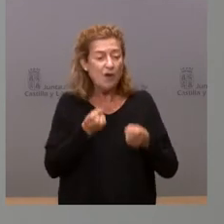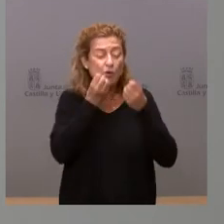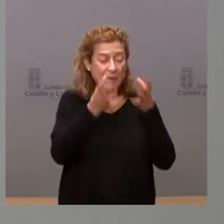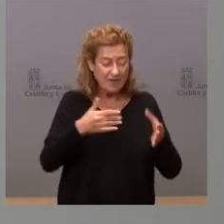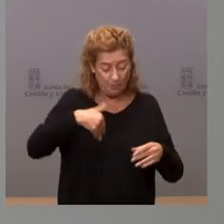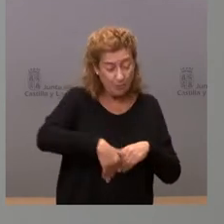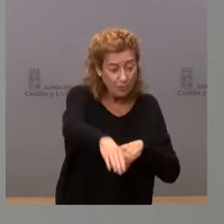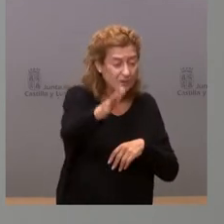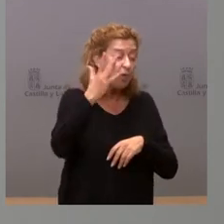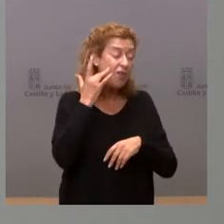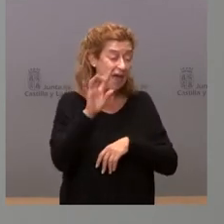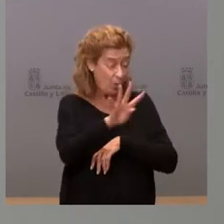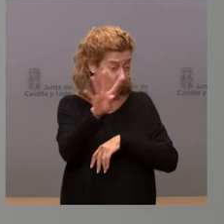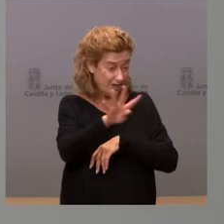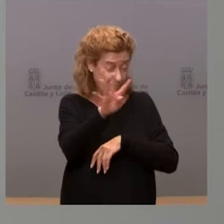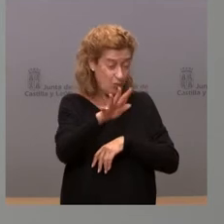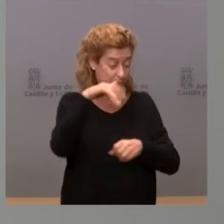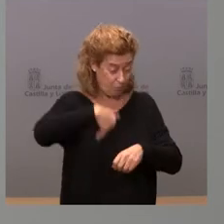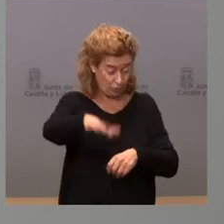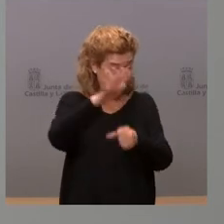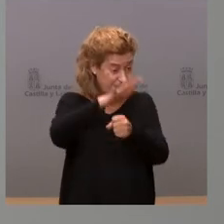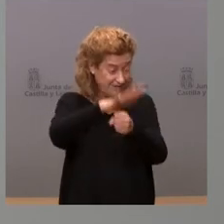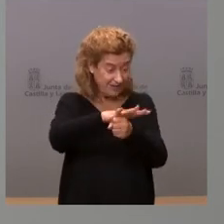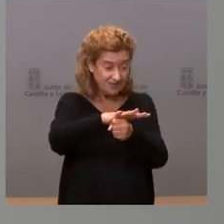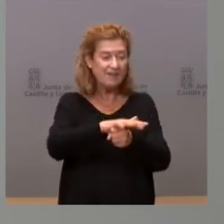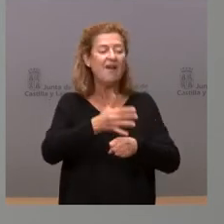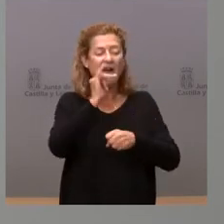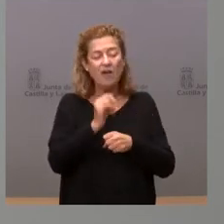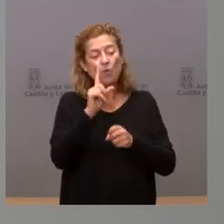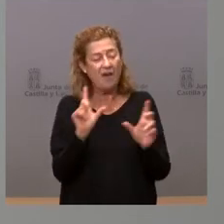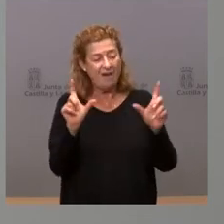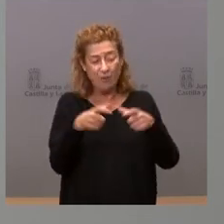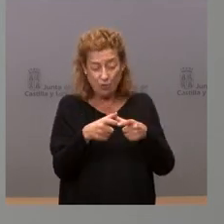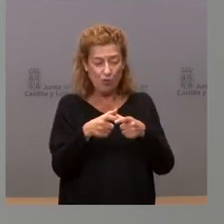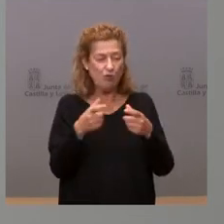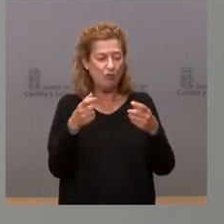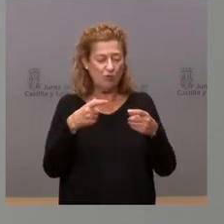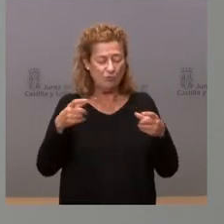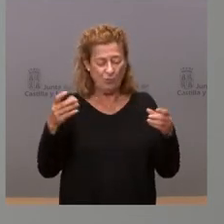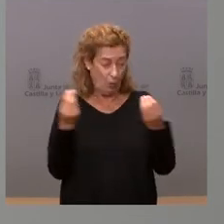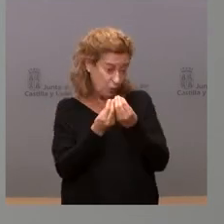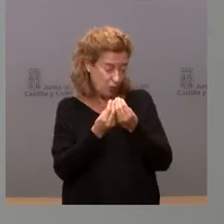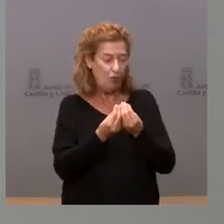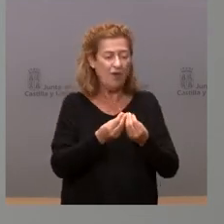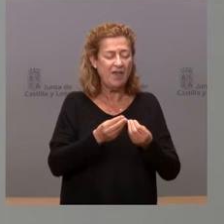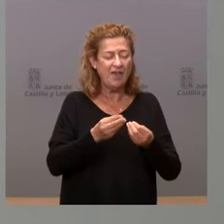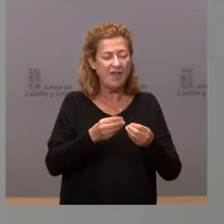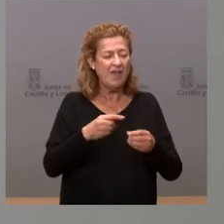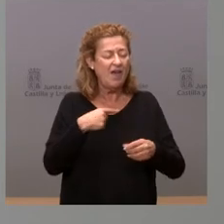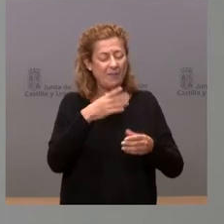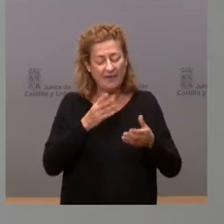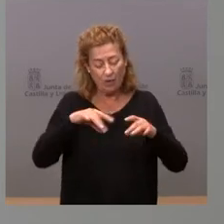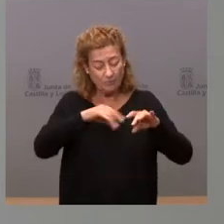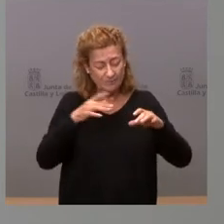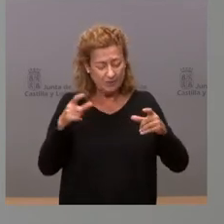próximo día 4 el próximo martes habrá una reunión conjunta del consejo interterritorial